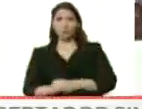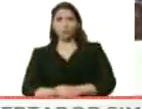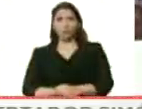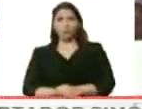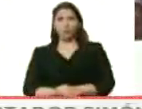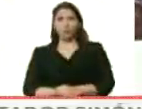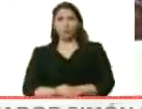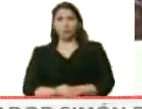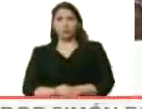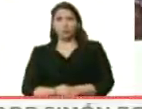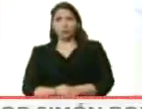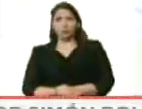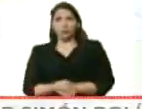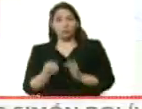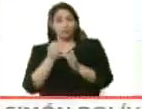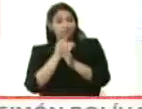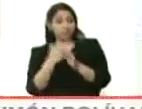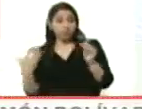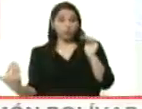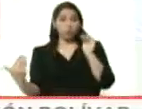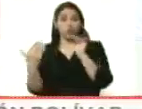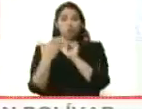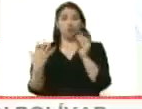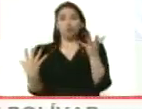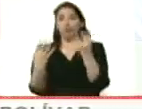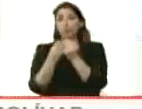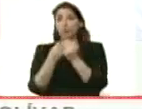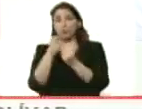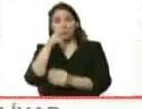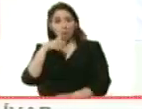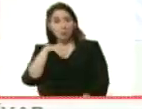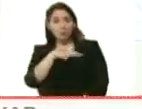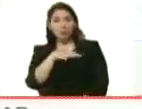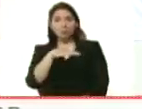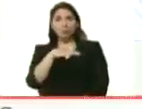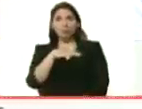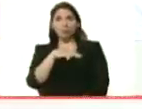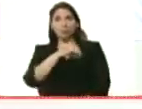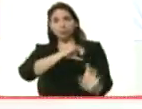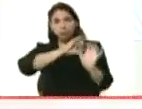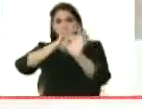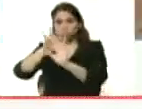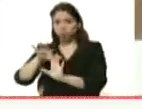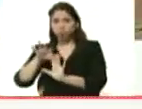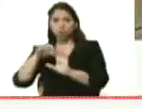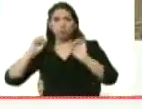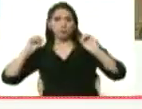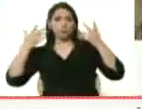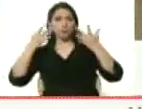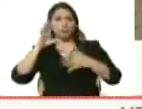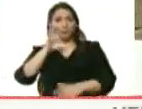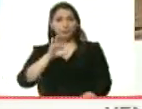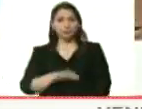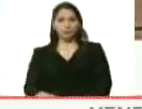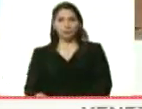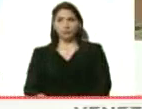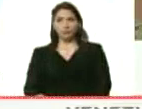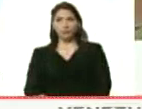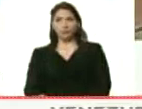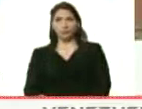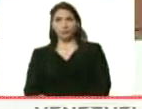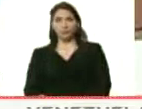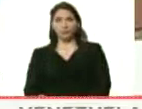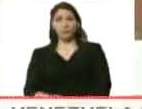se la jugó con el pueblo. Y vienen ustedes a salvar la patria. Porque ustedes están